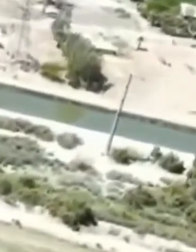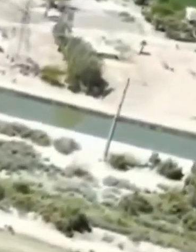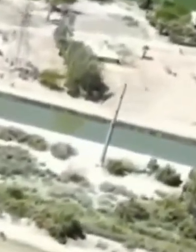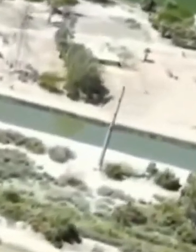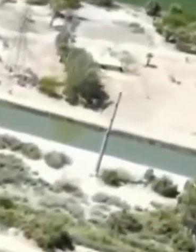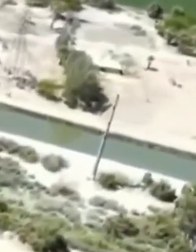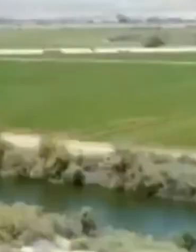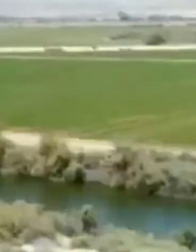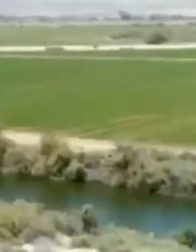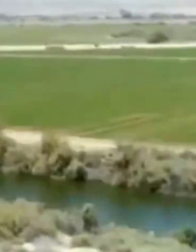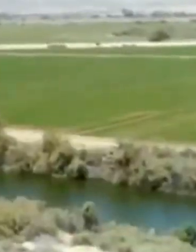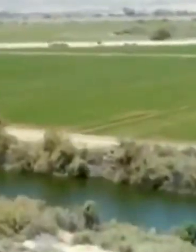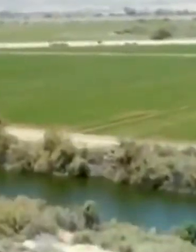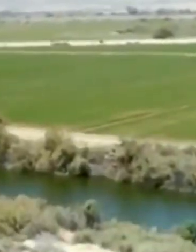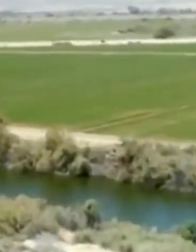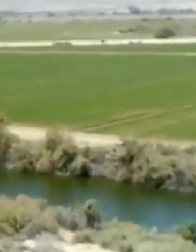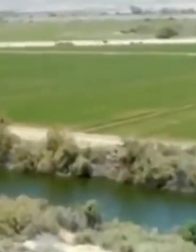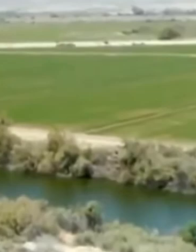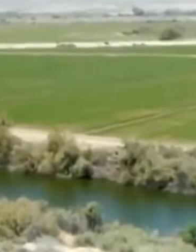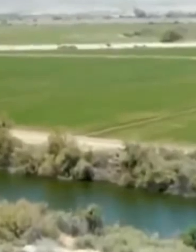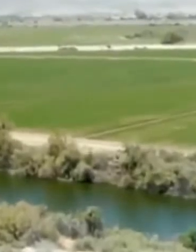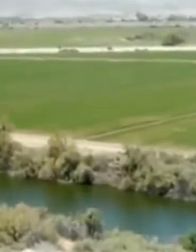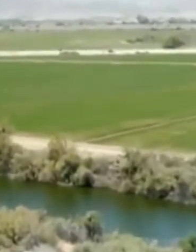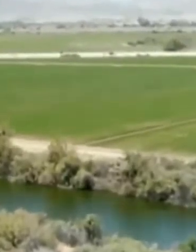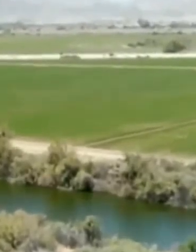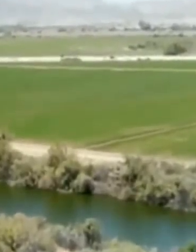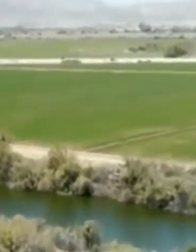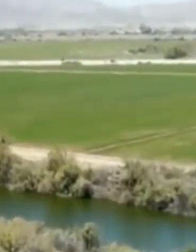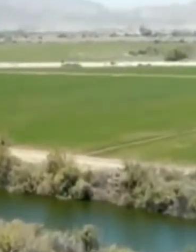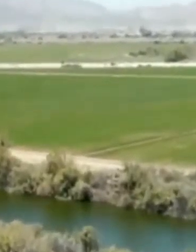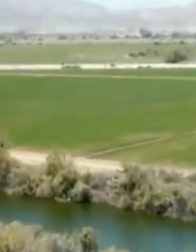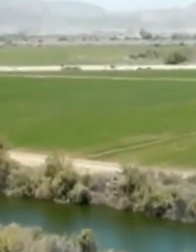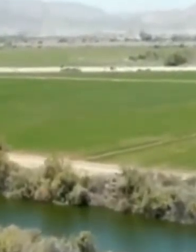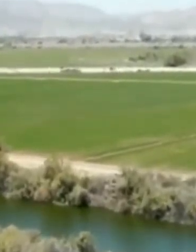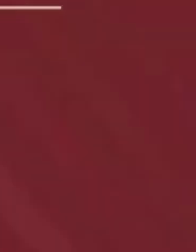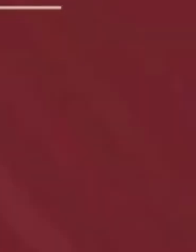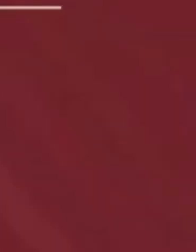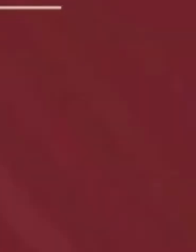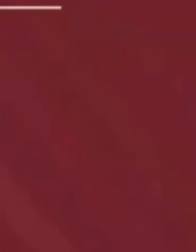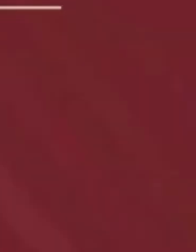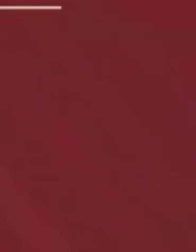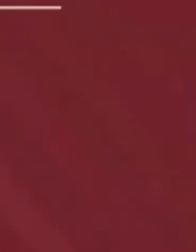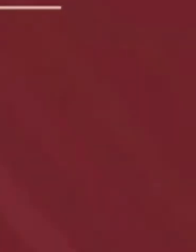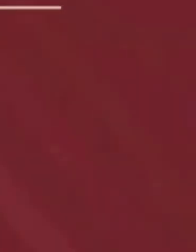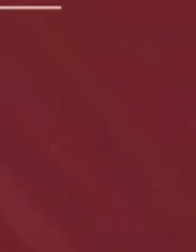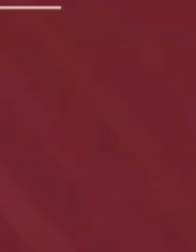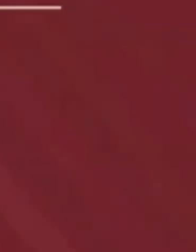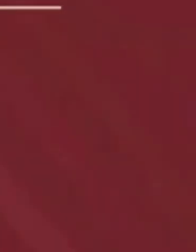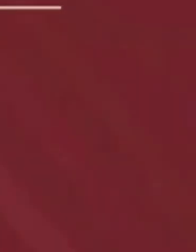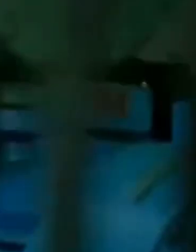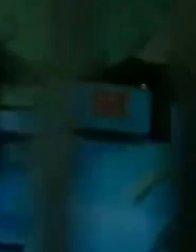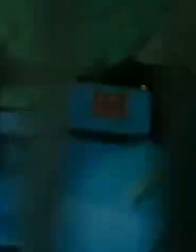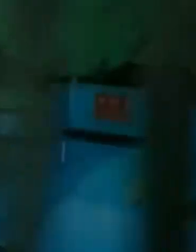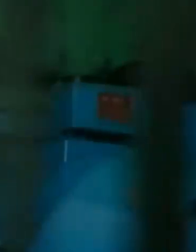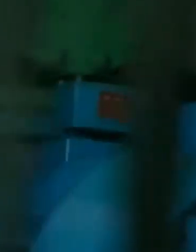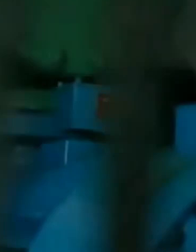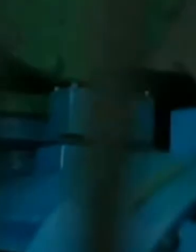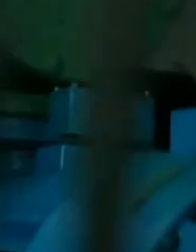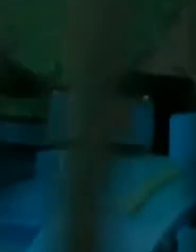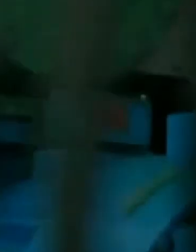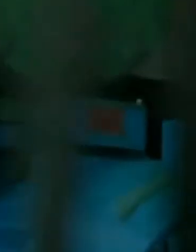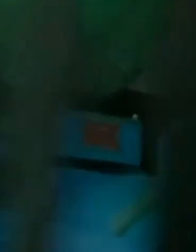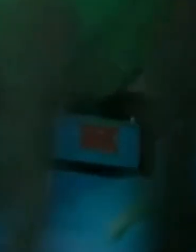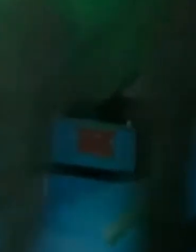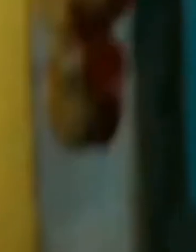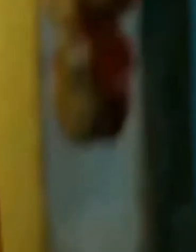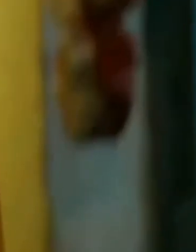regular la tensión, a fin de garantizar la confiabilidad de la red nacional de transmisión. Distribución. La CFE tiene el